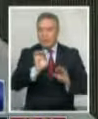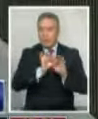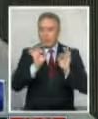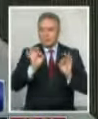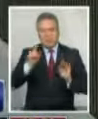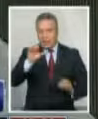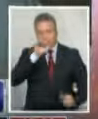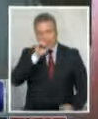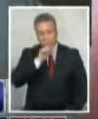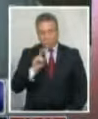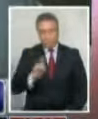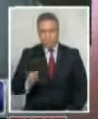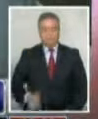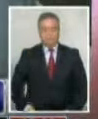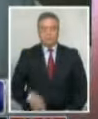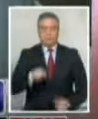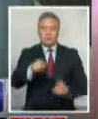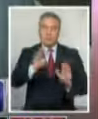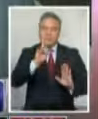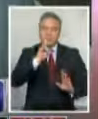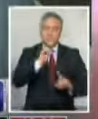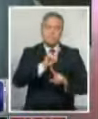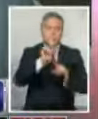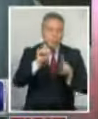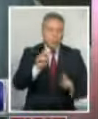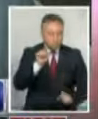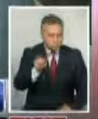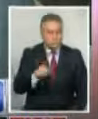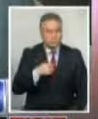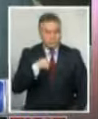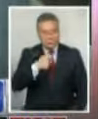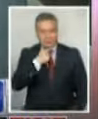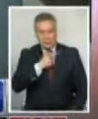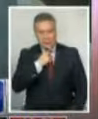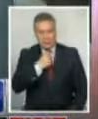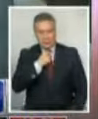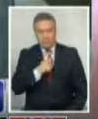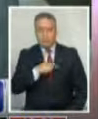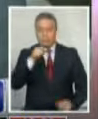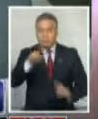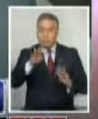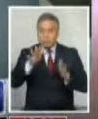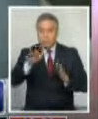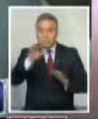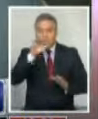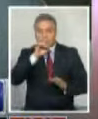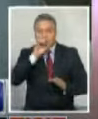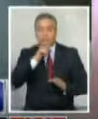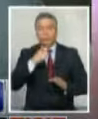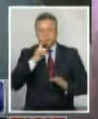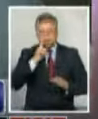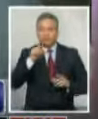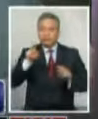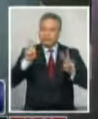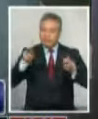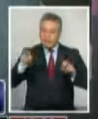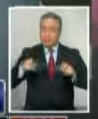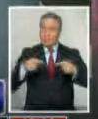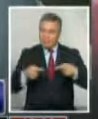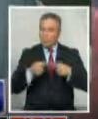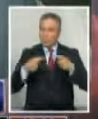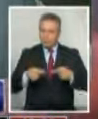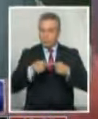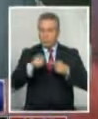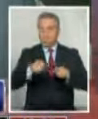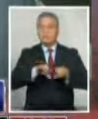digamos. Señor Navarro, y le quiero hacer una pregunta, porque probablemente para Perú haya temas que discutir, porque precisamente el